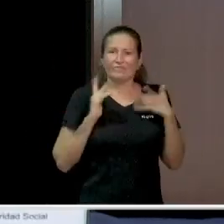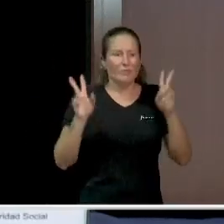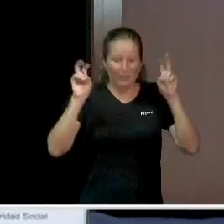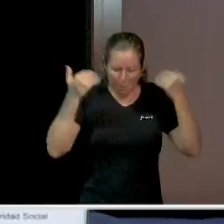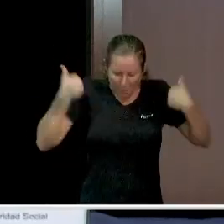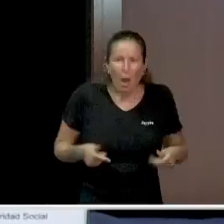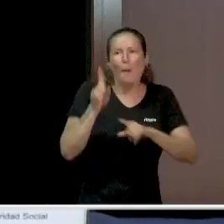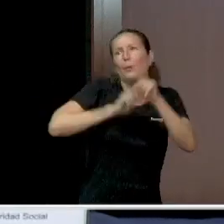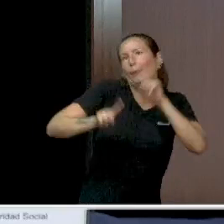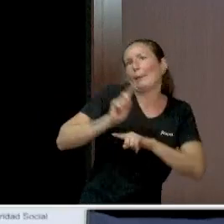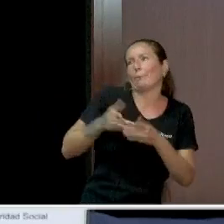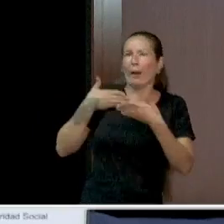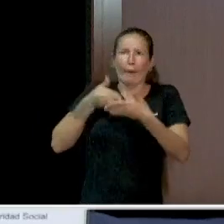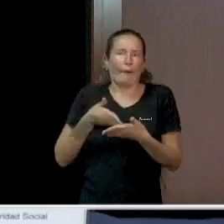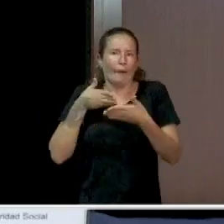deficiencias, anomalías,